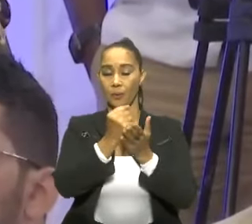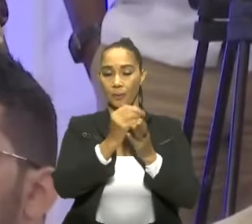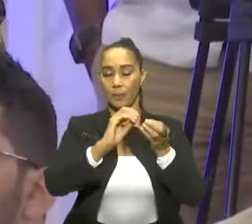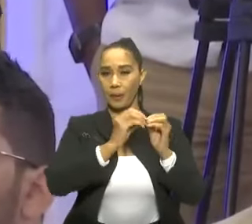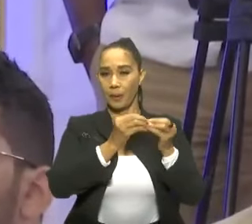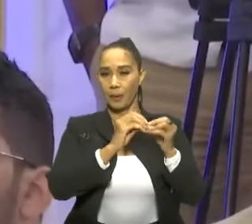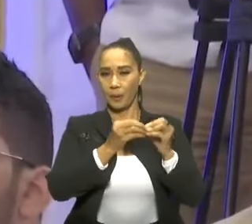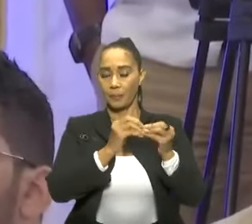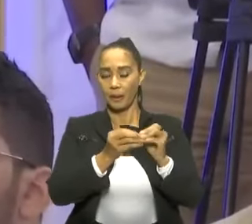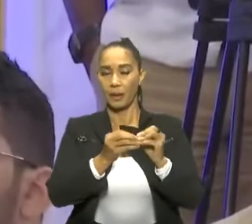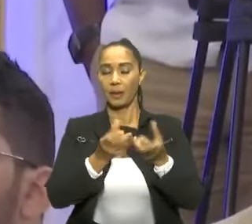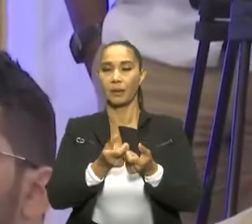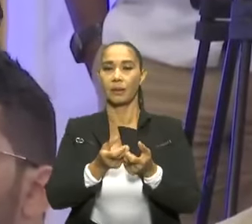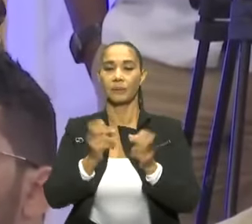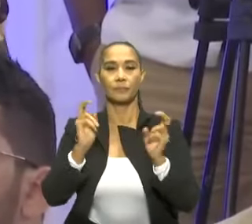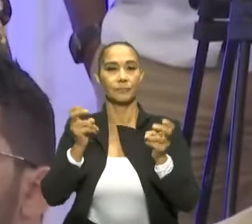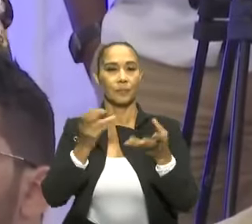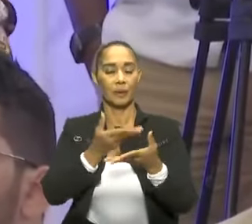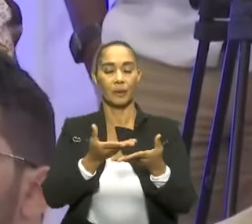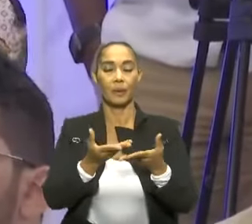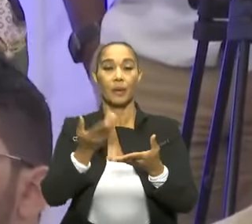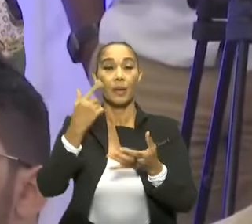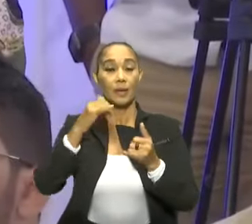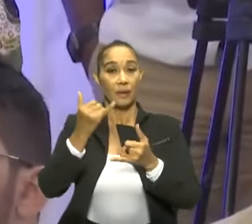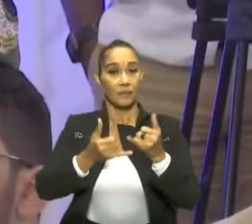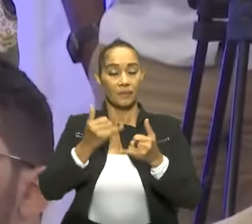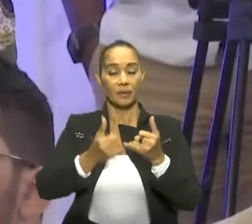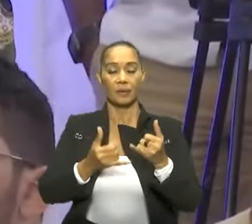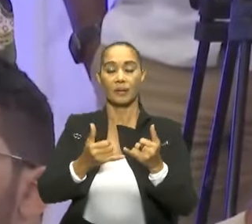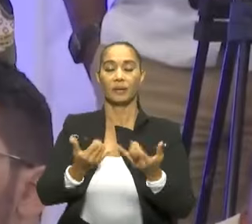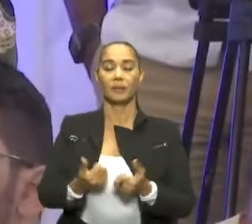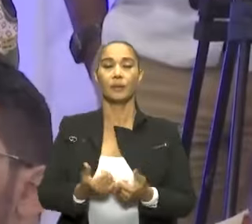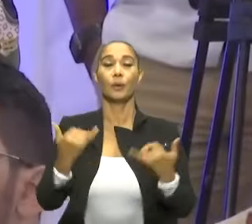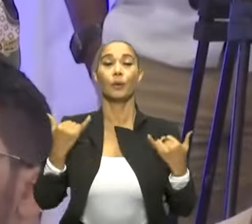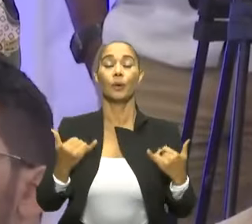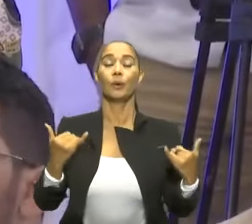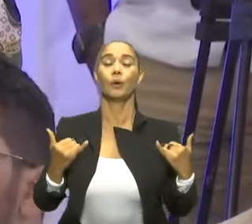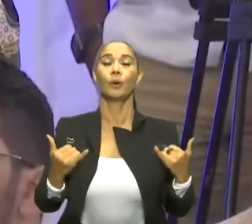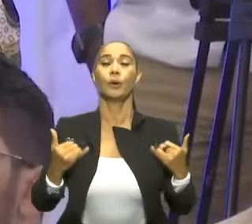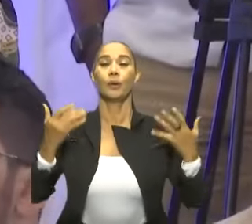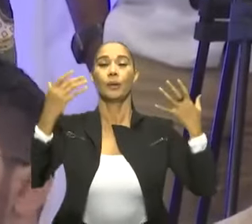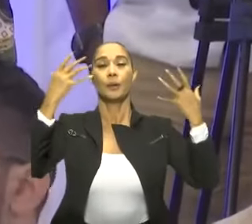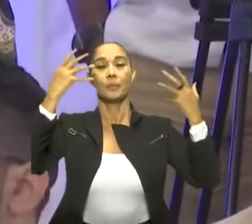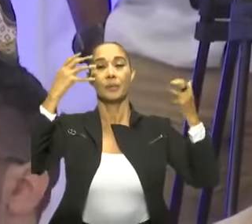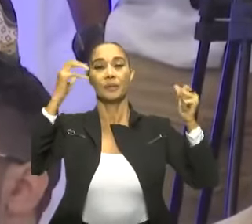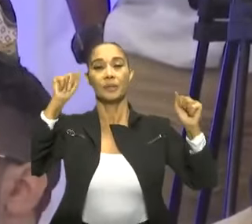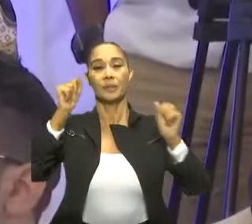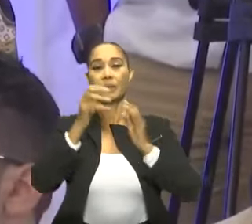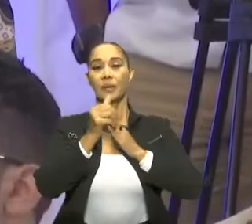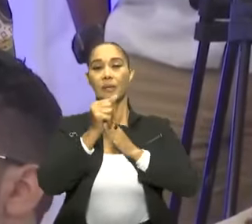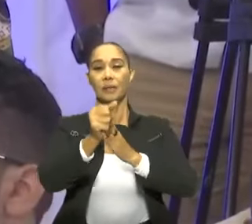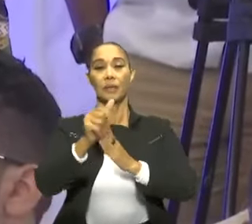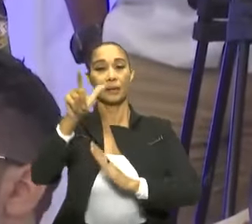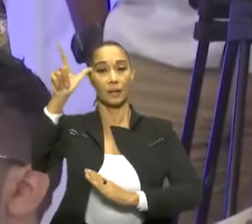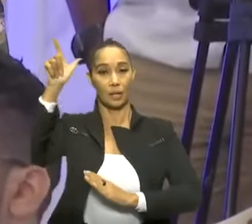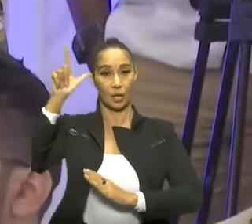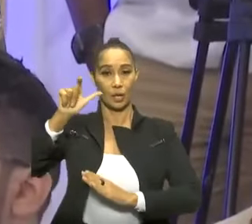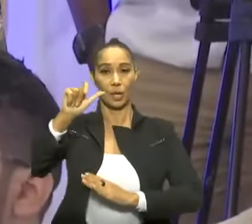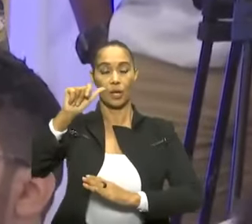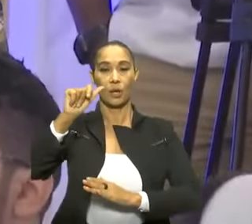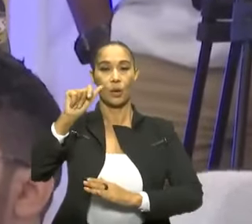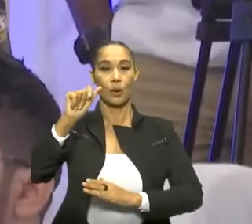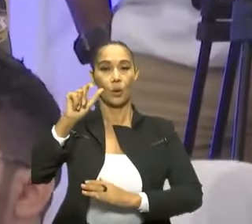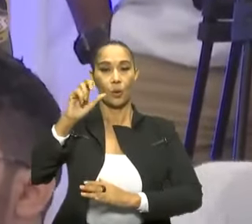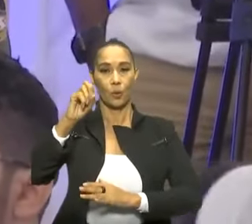al respecto sobre este tema. Y por último, hoy el presidente de la Fuerza del Pueblo, Leonel Fernández, les